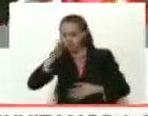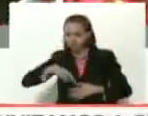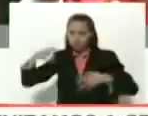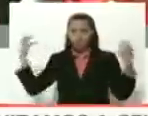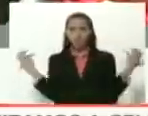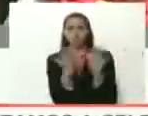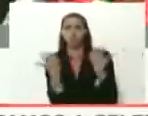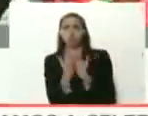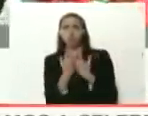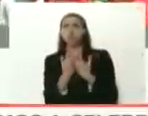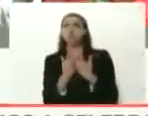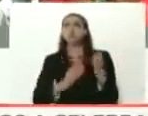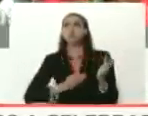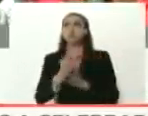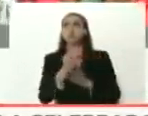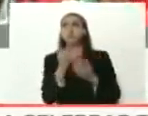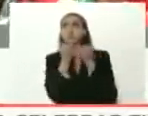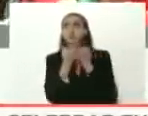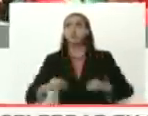¡Independencia y patria socialista!